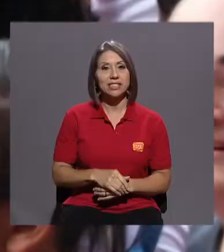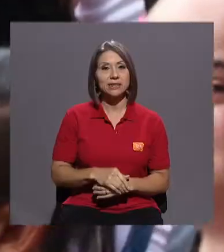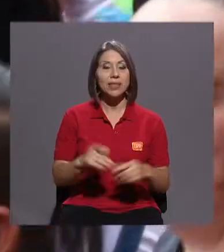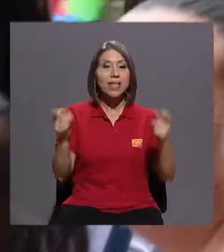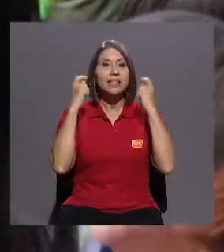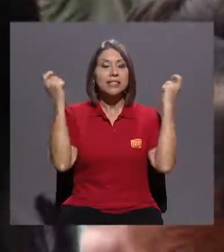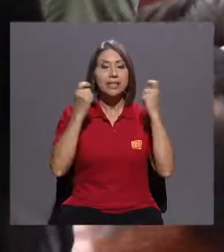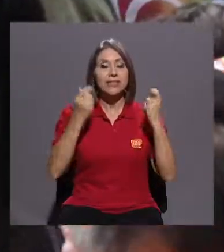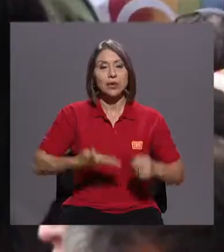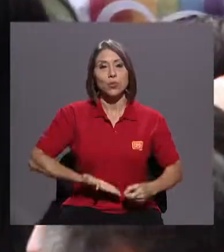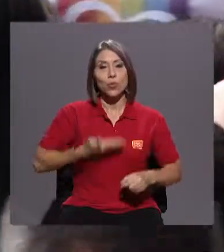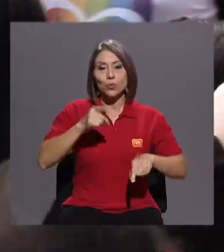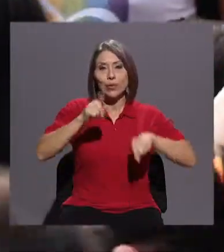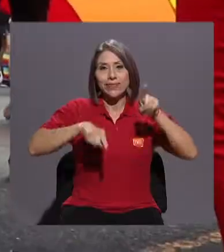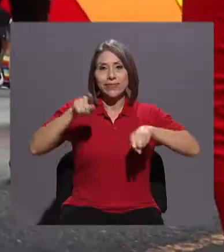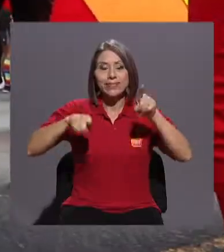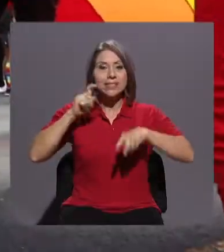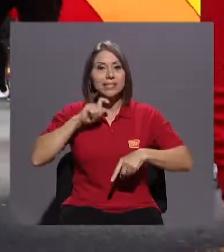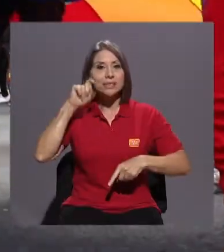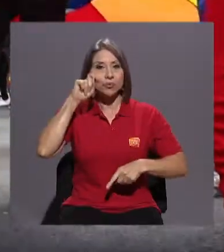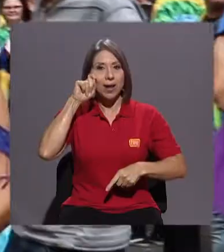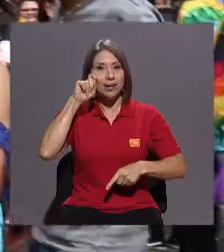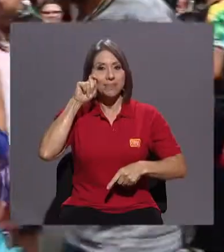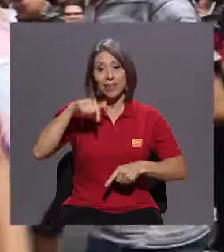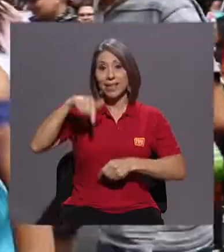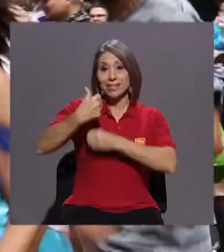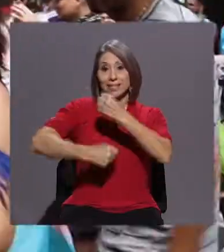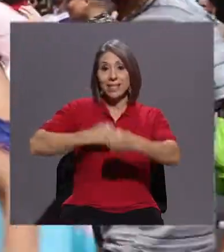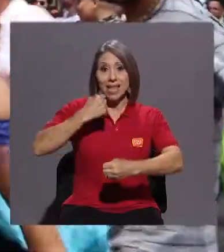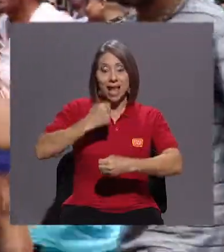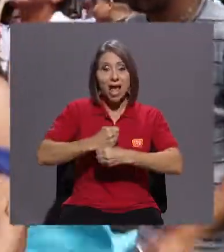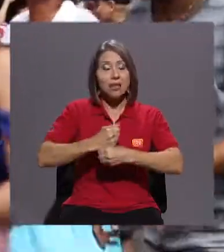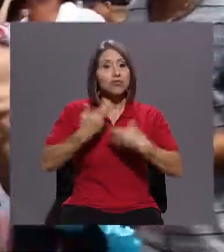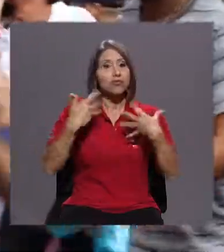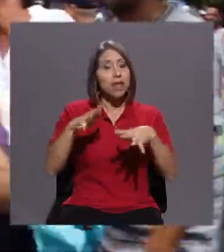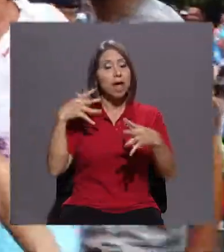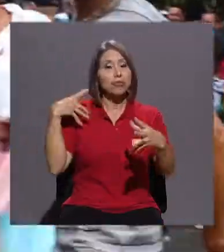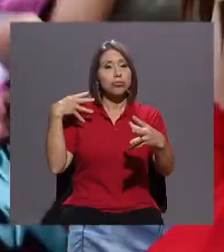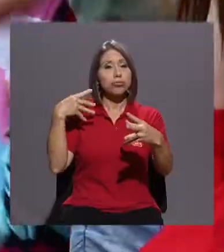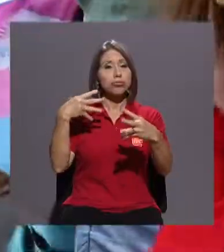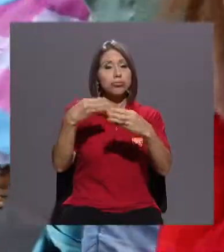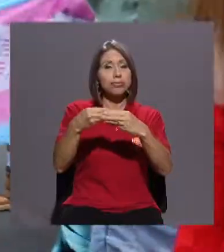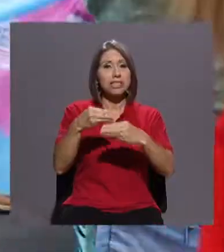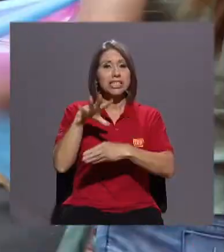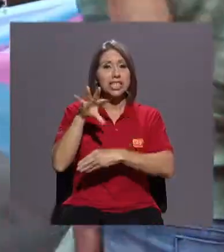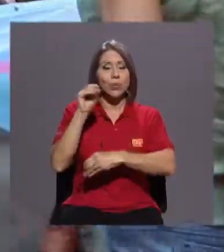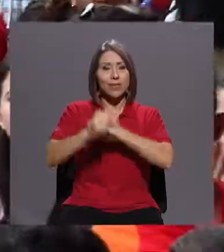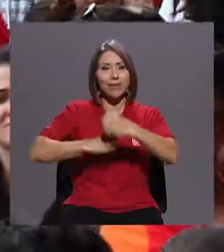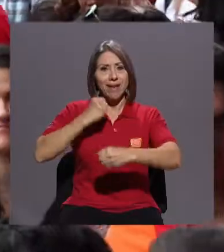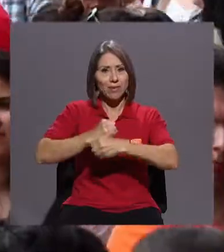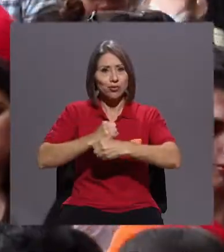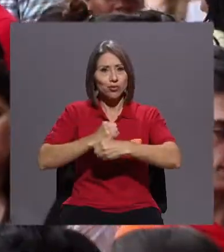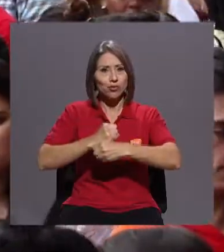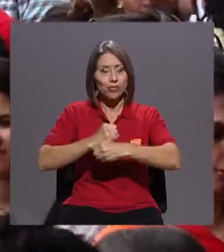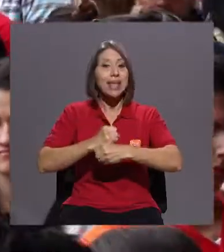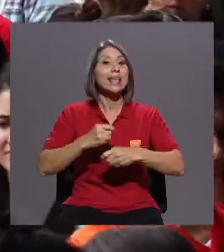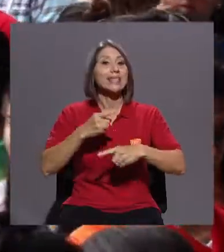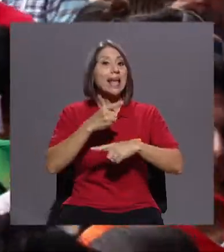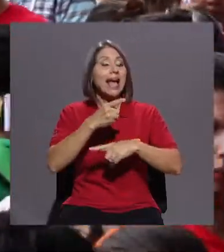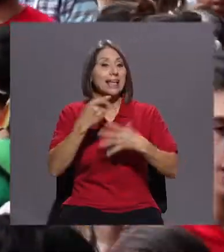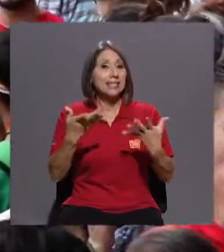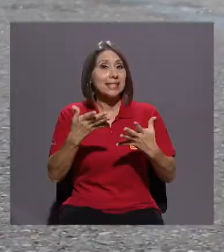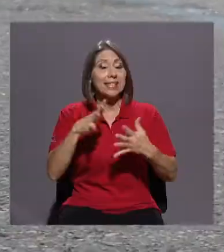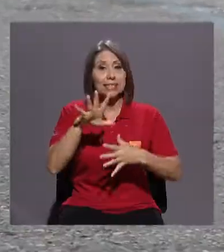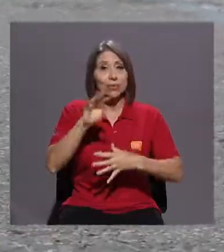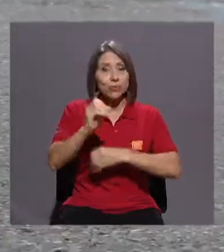La celebración del orgullo de la diversidad sexual Llega este año a sus 50 años Son 50 años, es